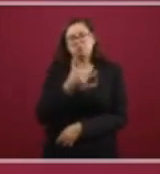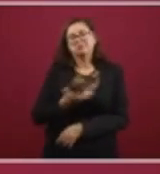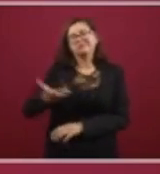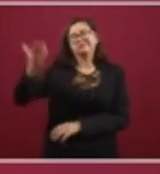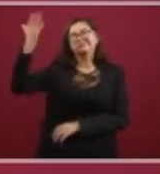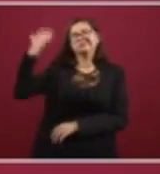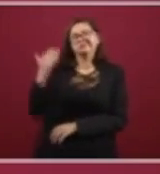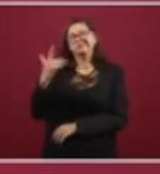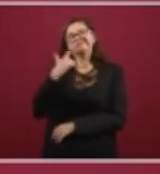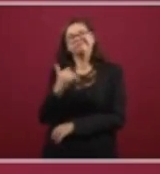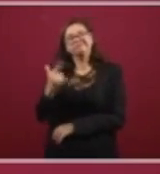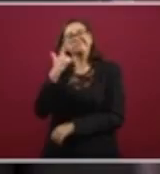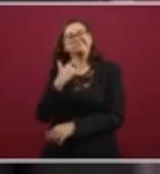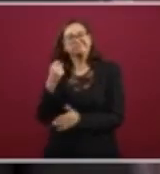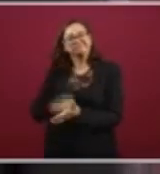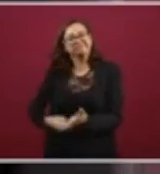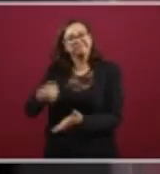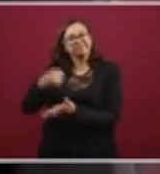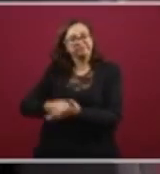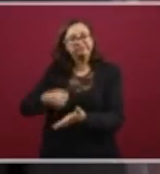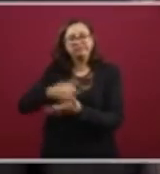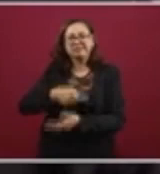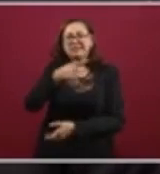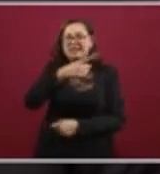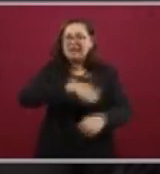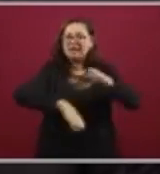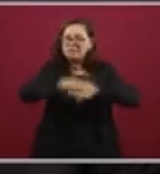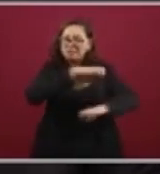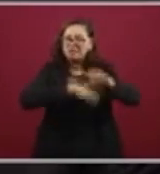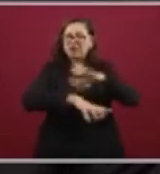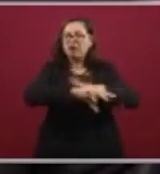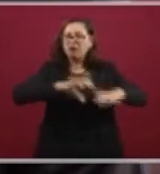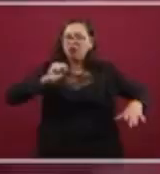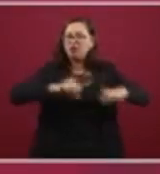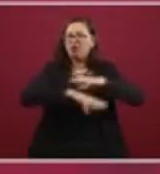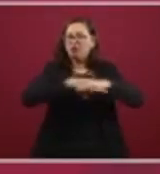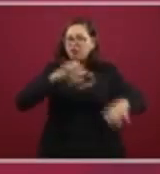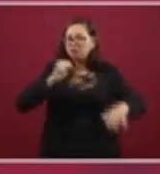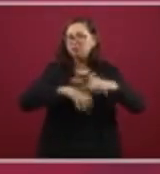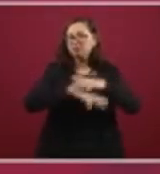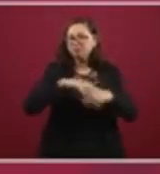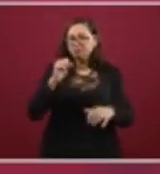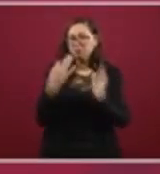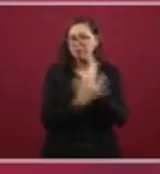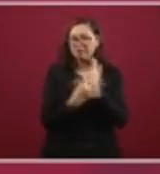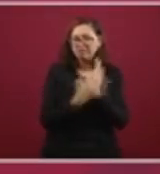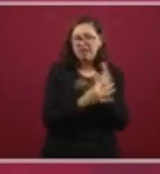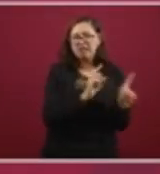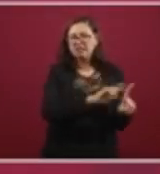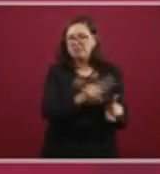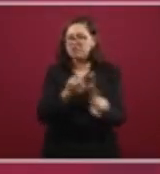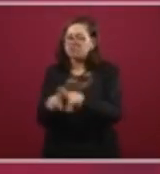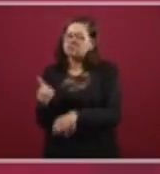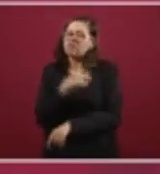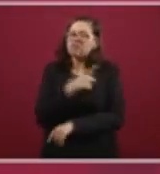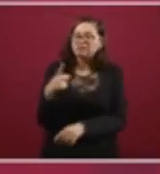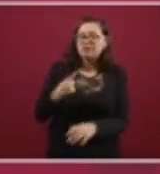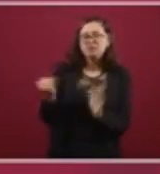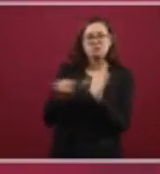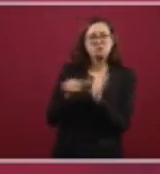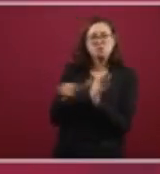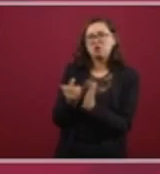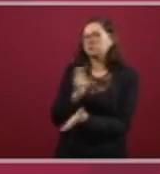pagaran impuestos las empresas por la extracción de mineral, porque desde el gobierno de